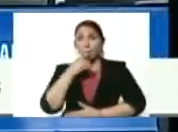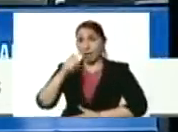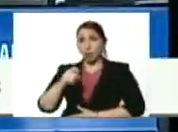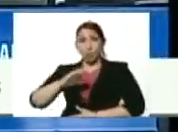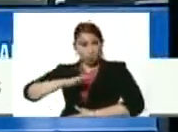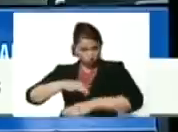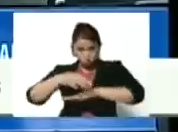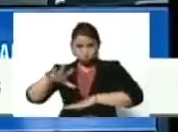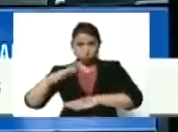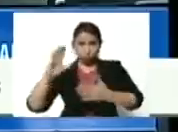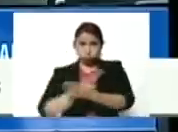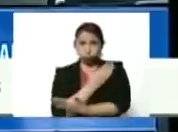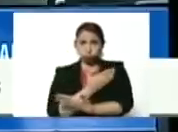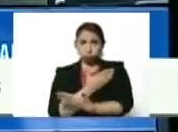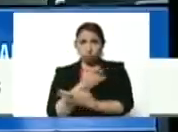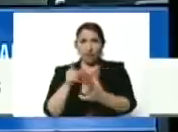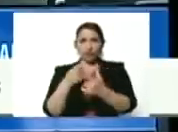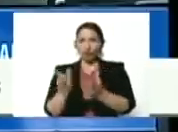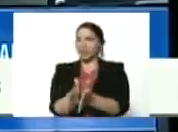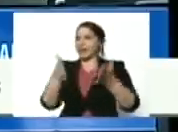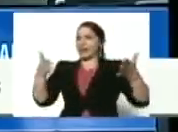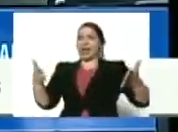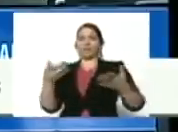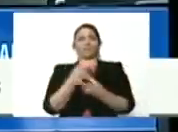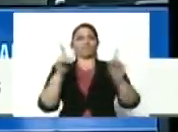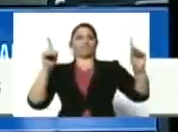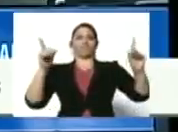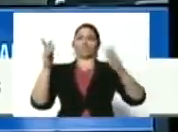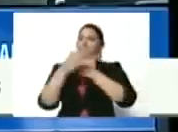hubiera dejado derrocar, fuera un gran demócrata